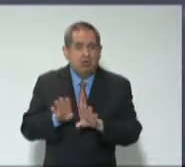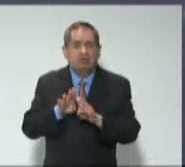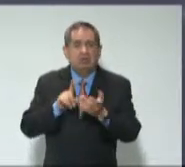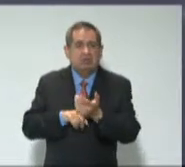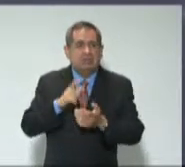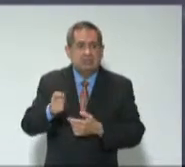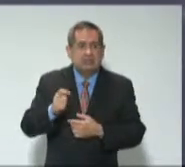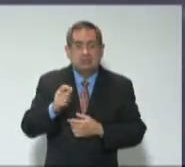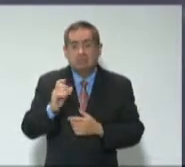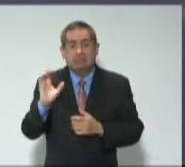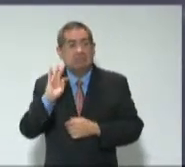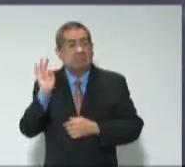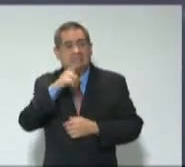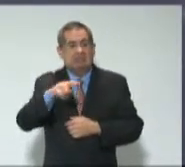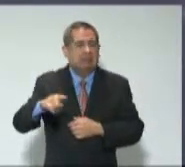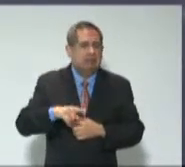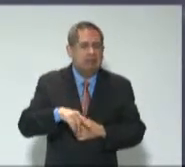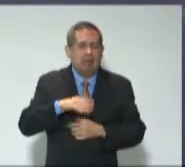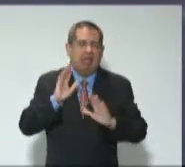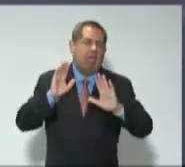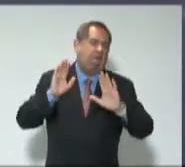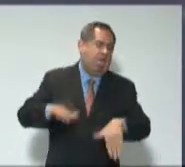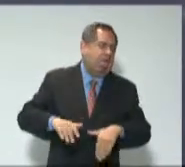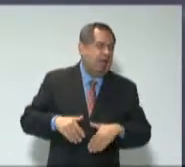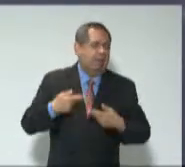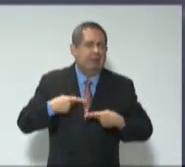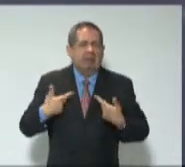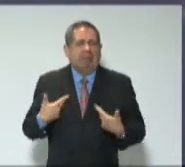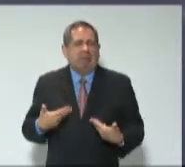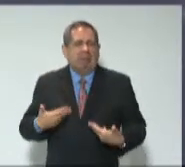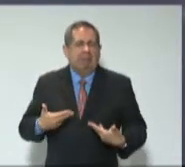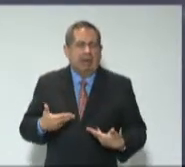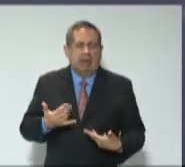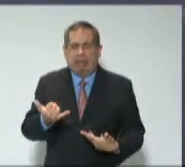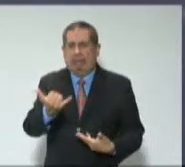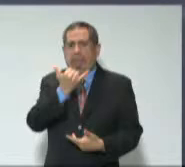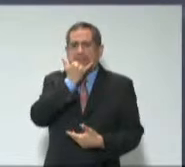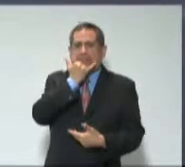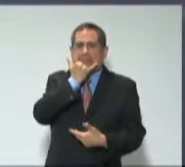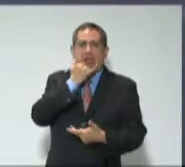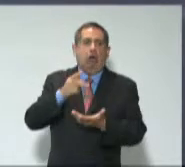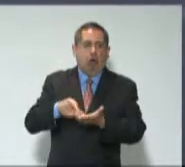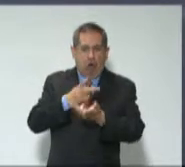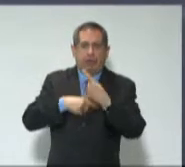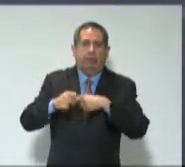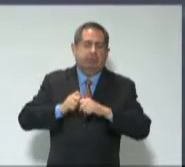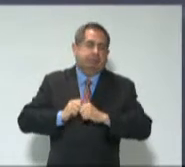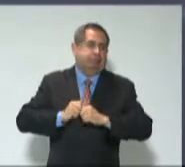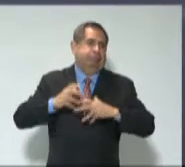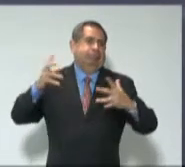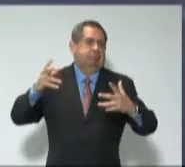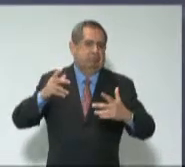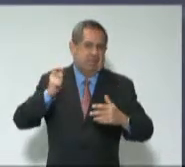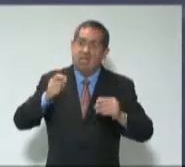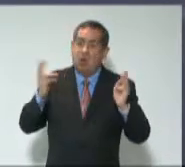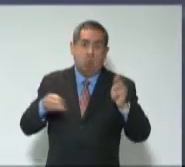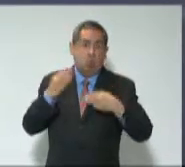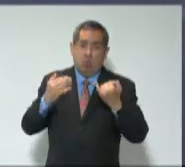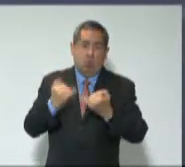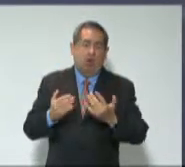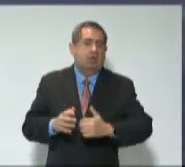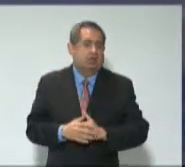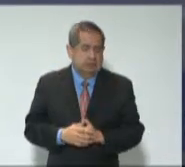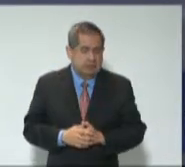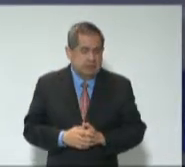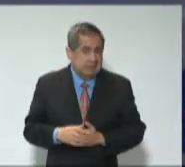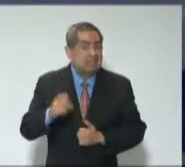es el descuido el relajamiento ciudadano que tenemos en diferentes partes del mundo Este es un